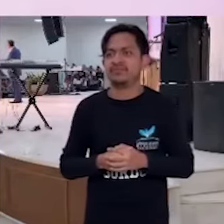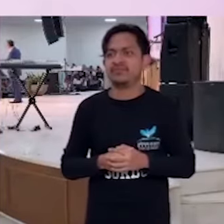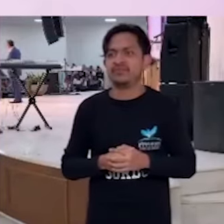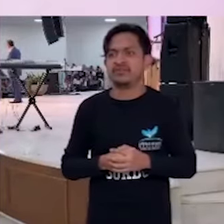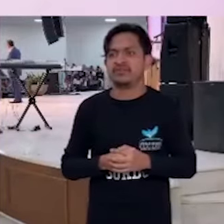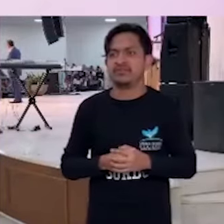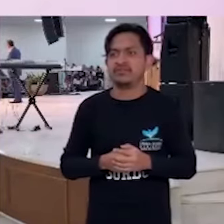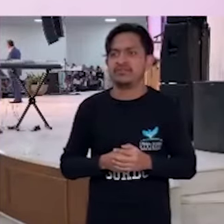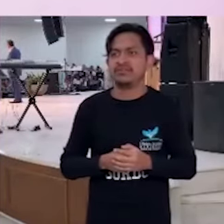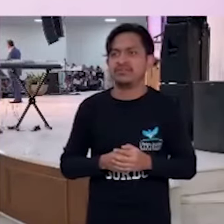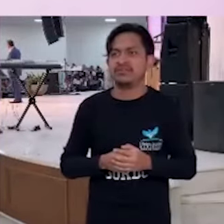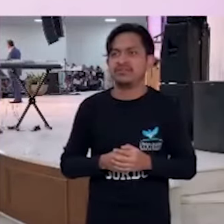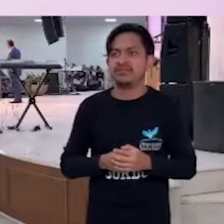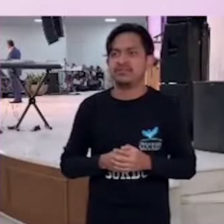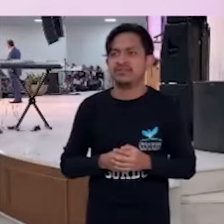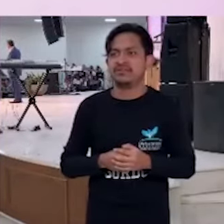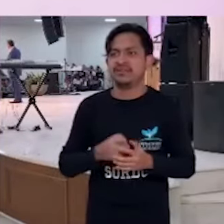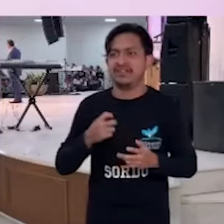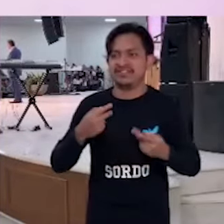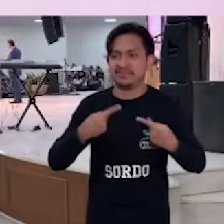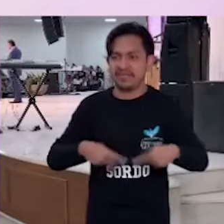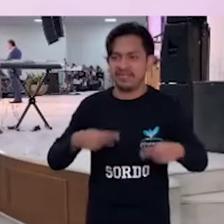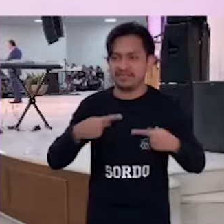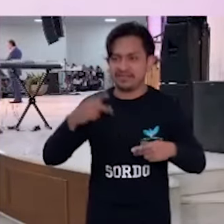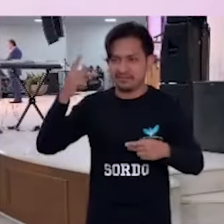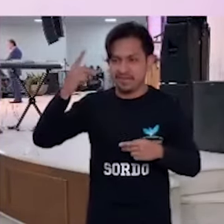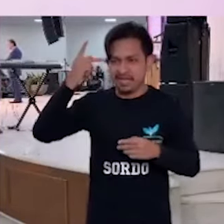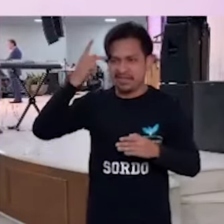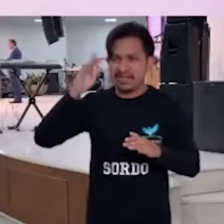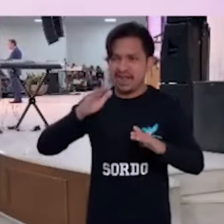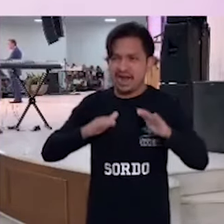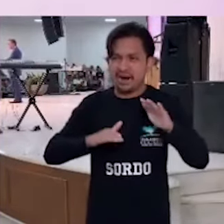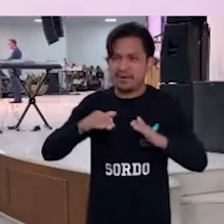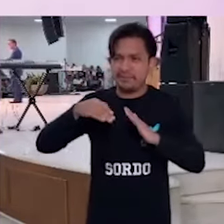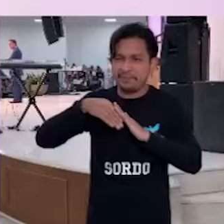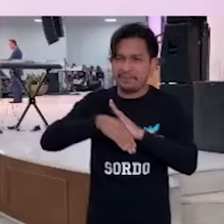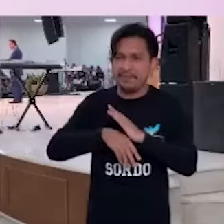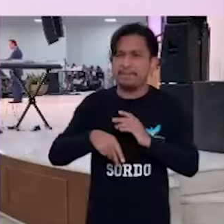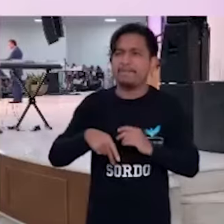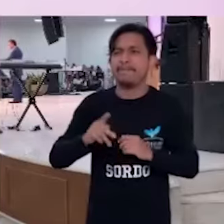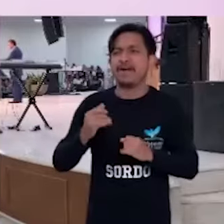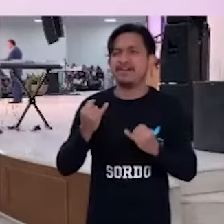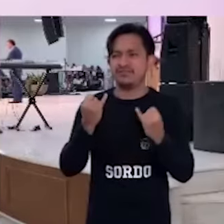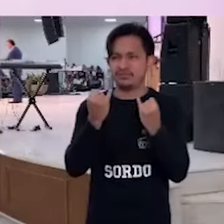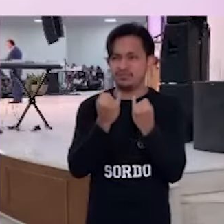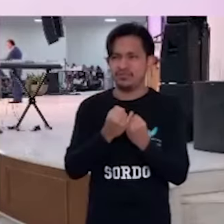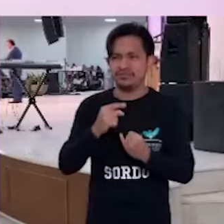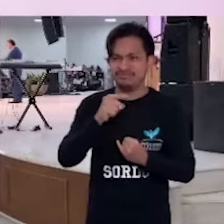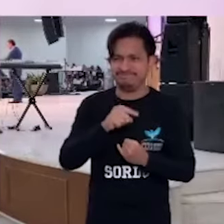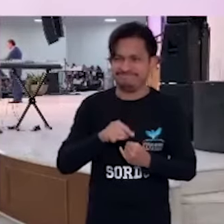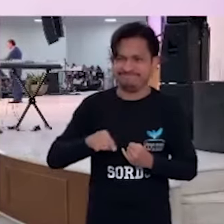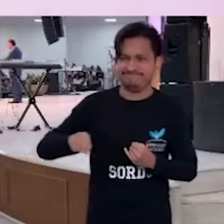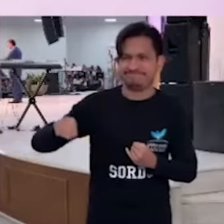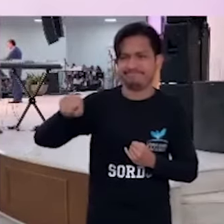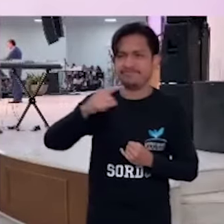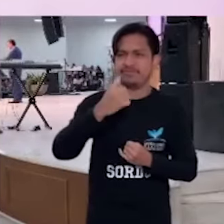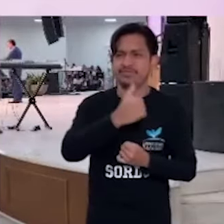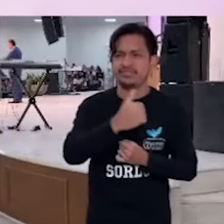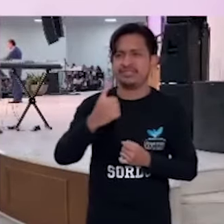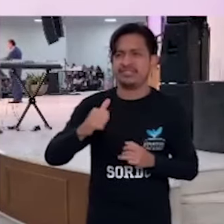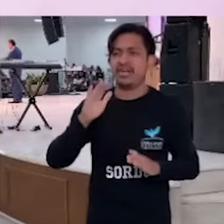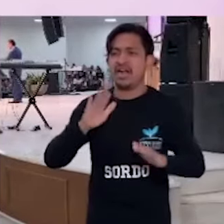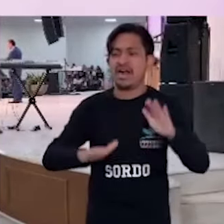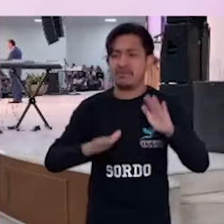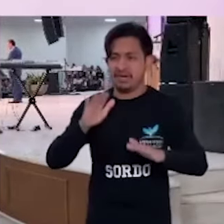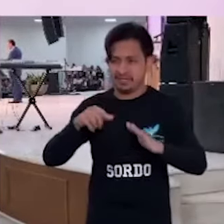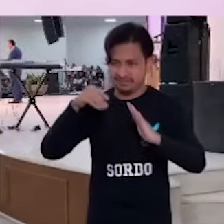estamos exentos? Nada. Somos vulnerables también, ¿no? Ahora, un estudio reciente reveló que